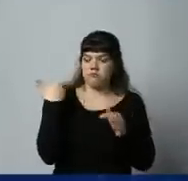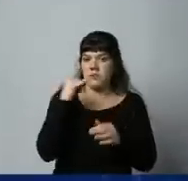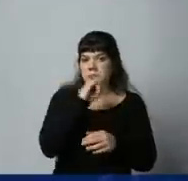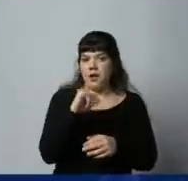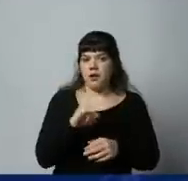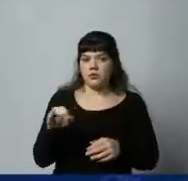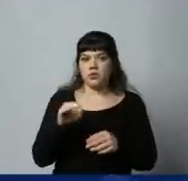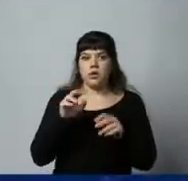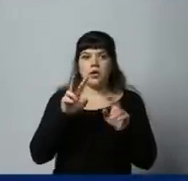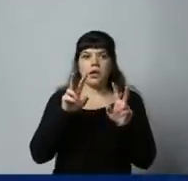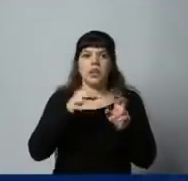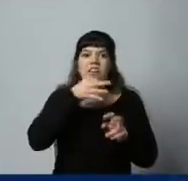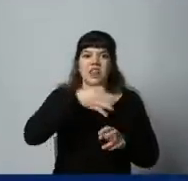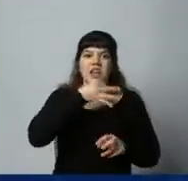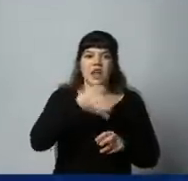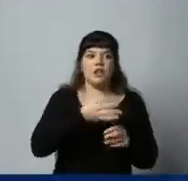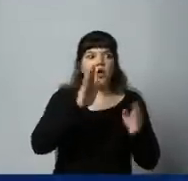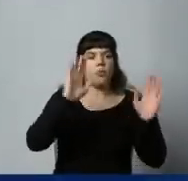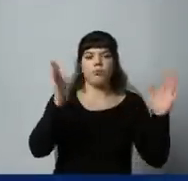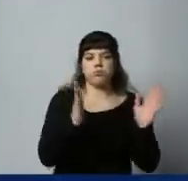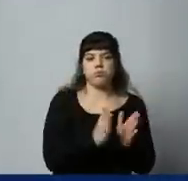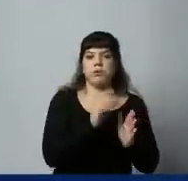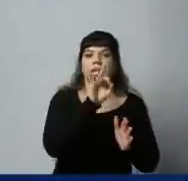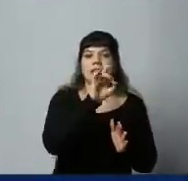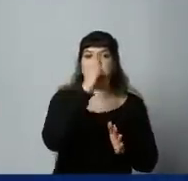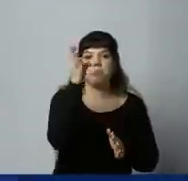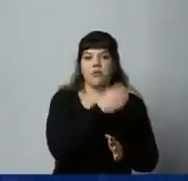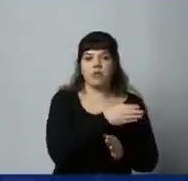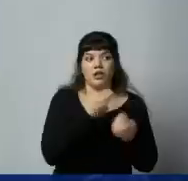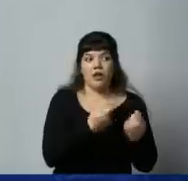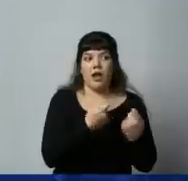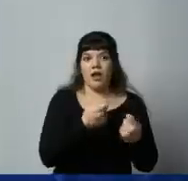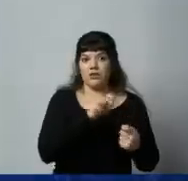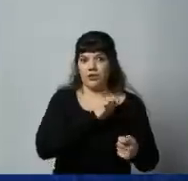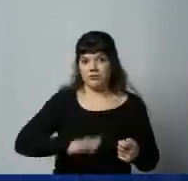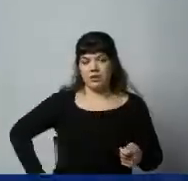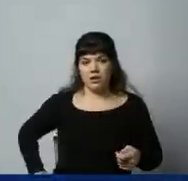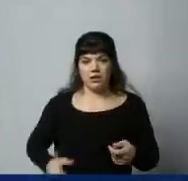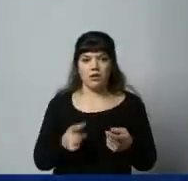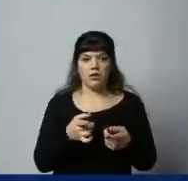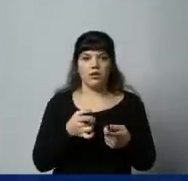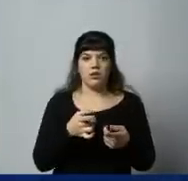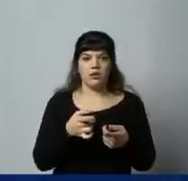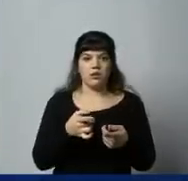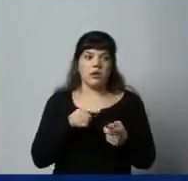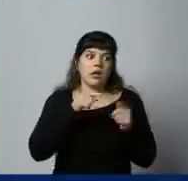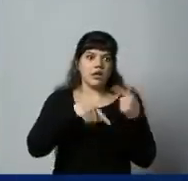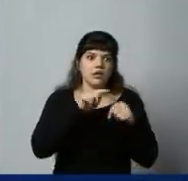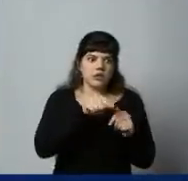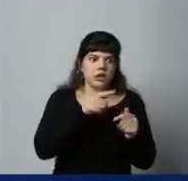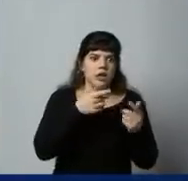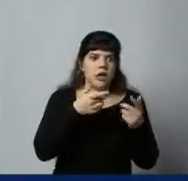con el decreto que reduce el 15% del gasto en el estado cuando además todas las perspectivas de la ley presupuestal son de